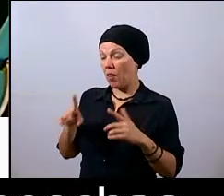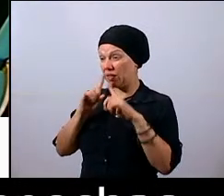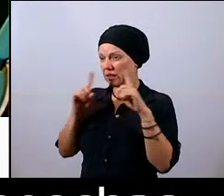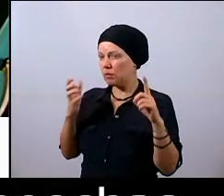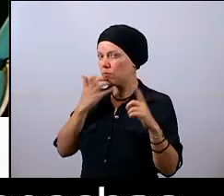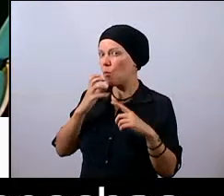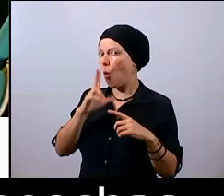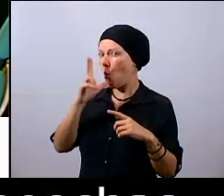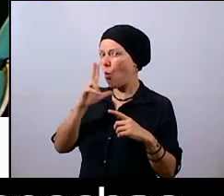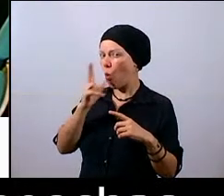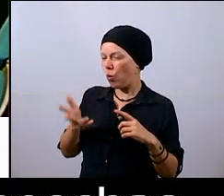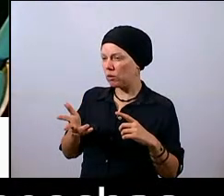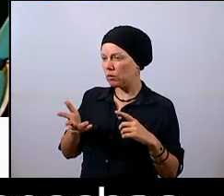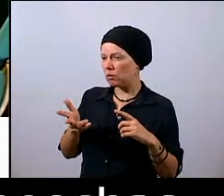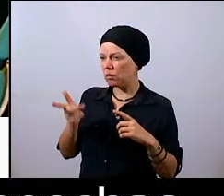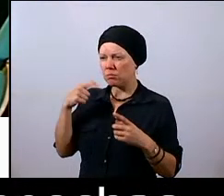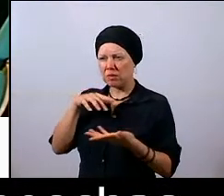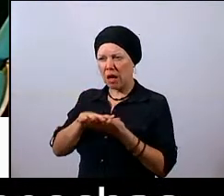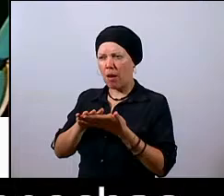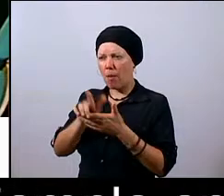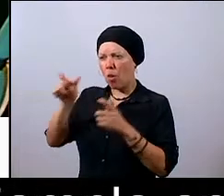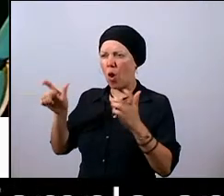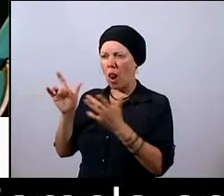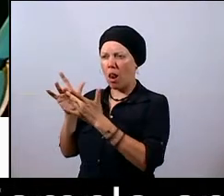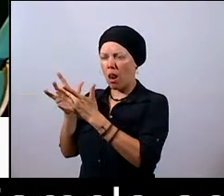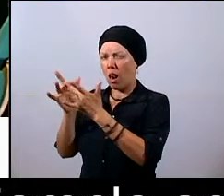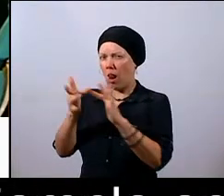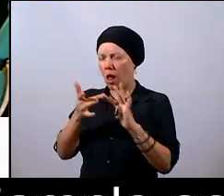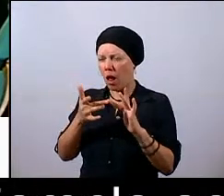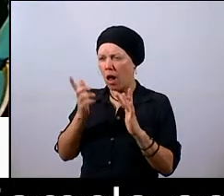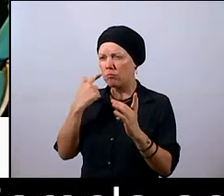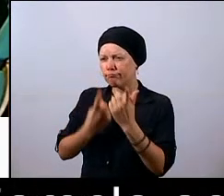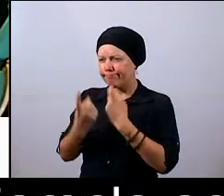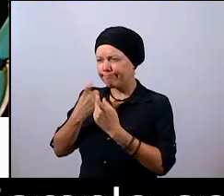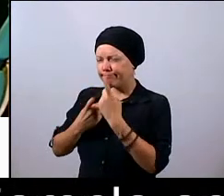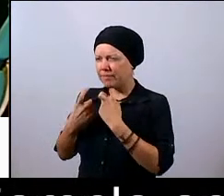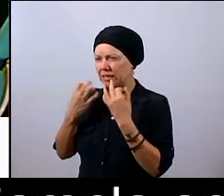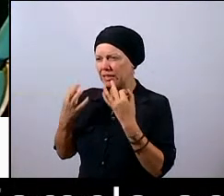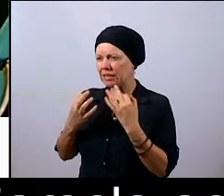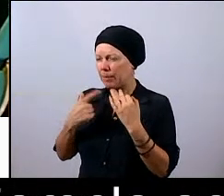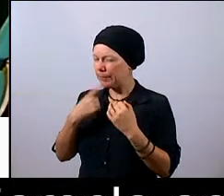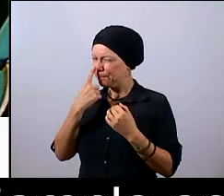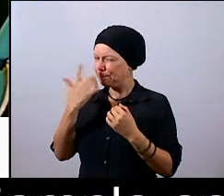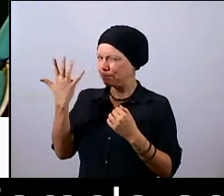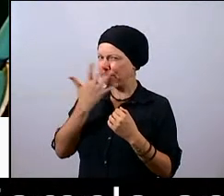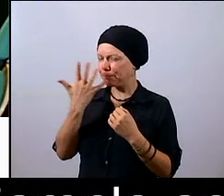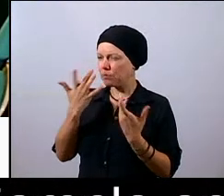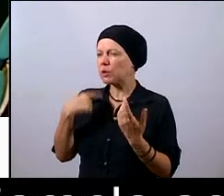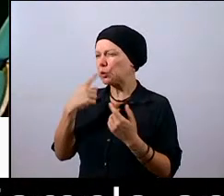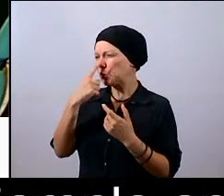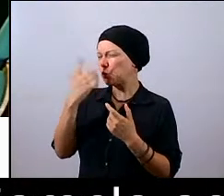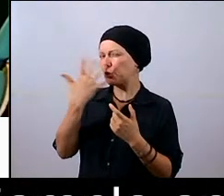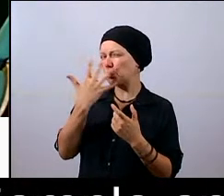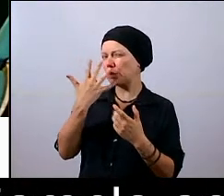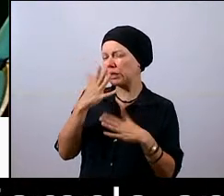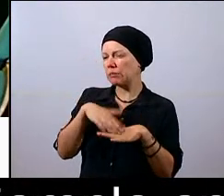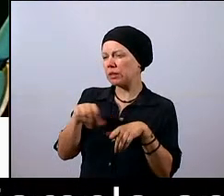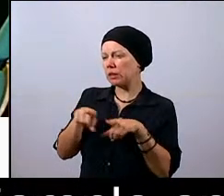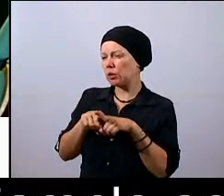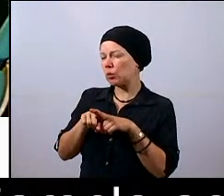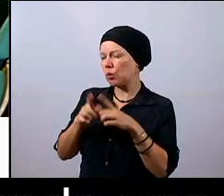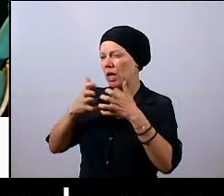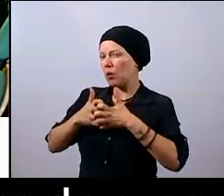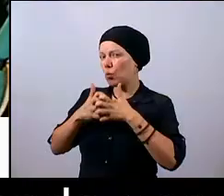las Urdes, hablando con gente de allí de la zona, siempre ha asomado una sospecha, y es la sospecha emparentada con la